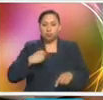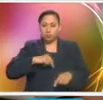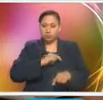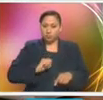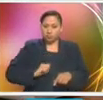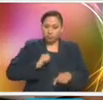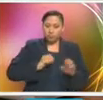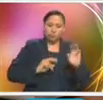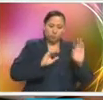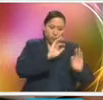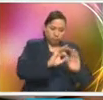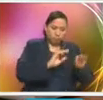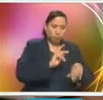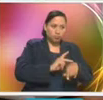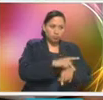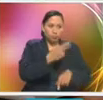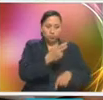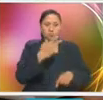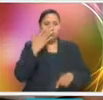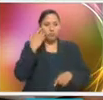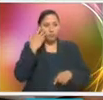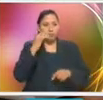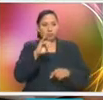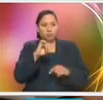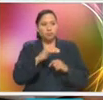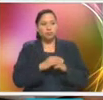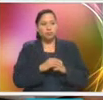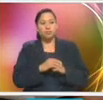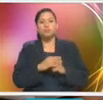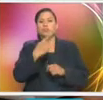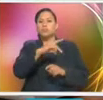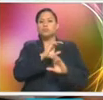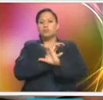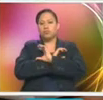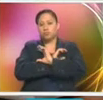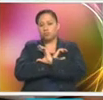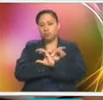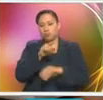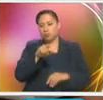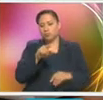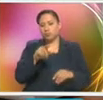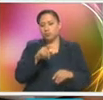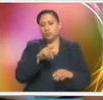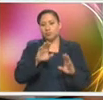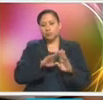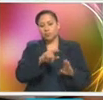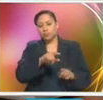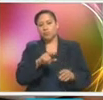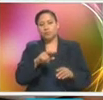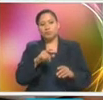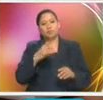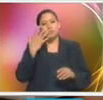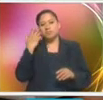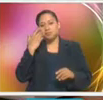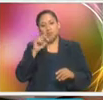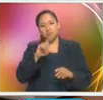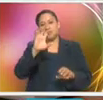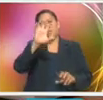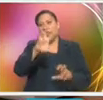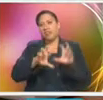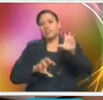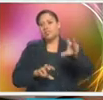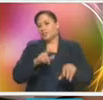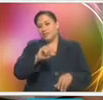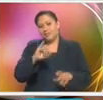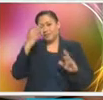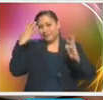estamos nutriendo la piel de estos gatos, ¿no? Así es. Y en el comportamiento también, como decías, pues bueno, a fin de cuentas no dejan de ser gatos. Sí. Entonces, pues